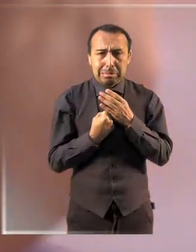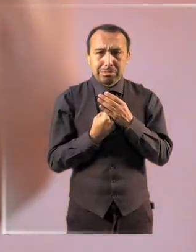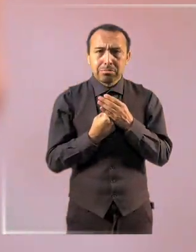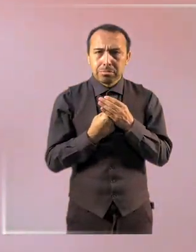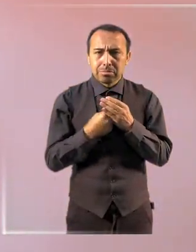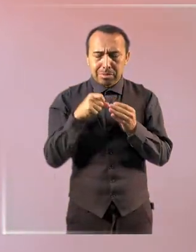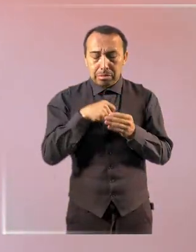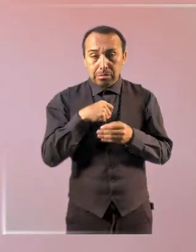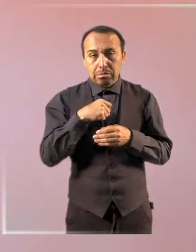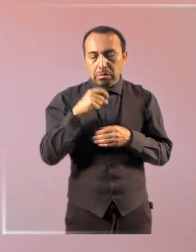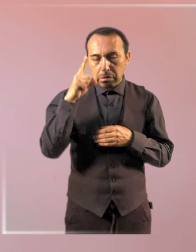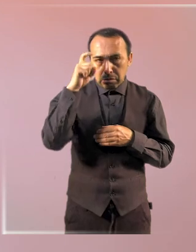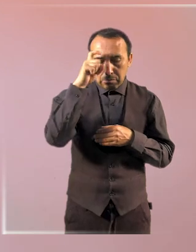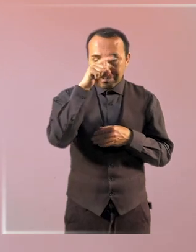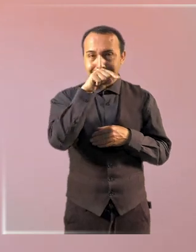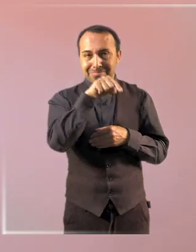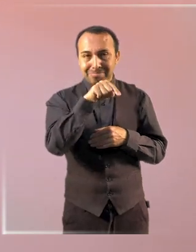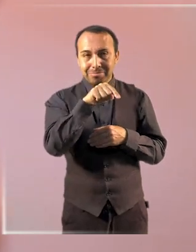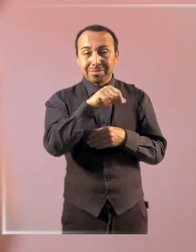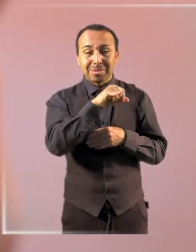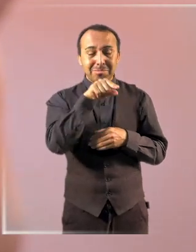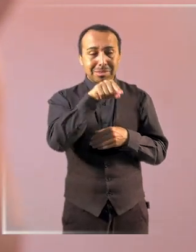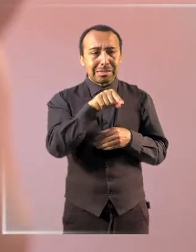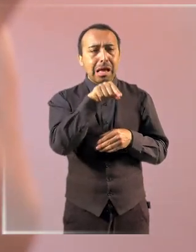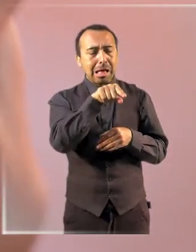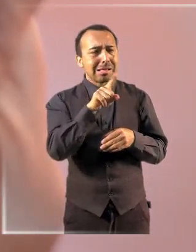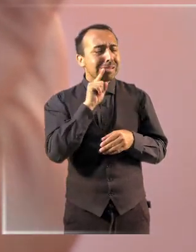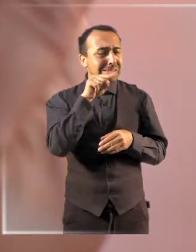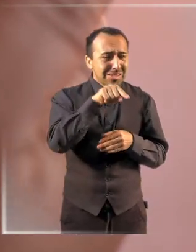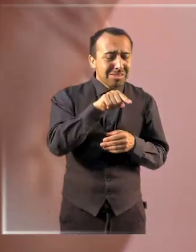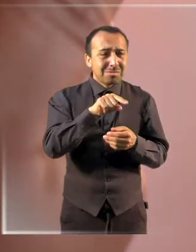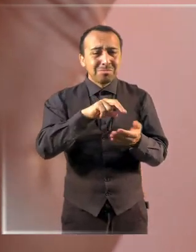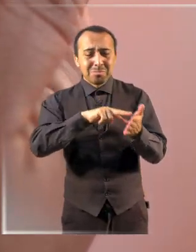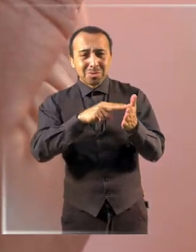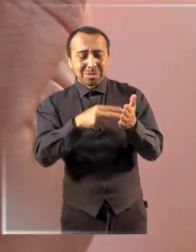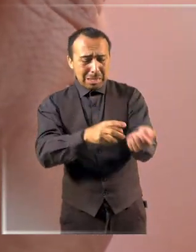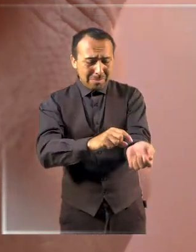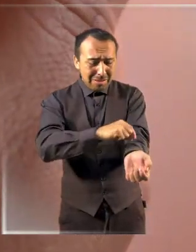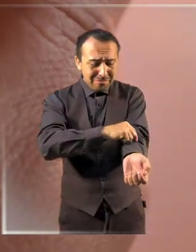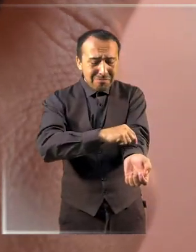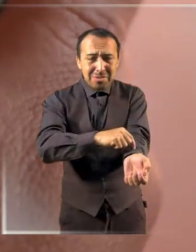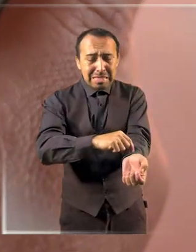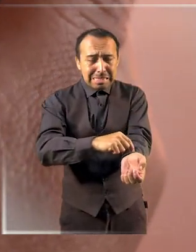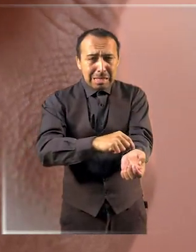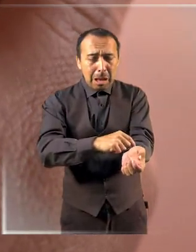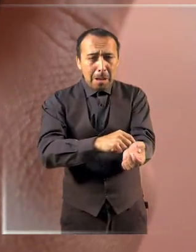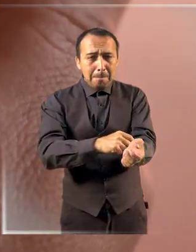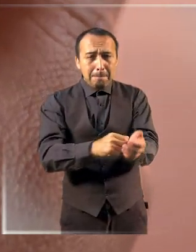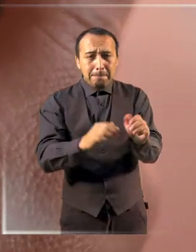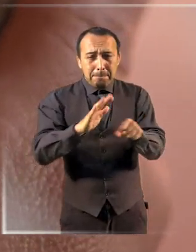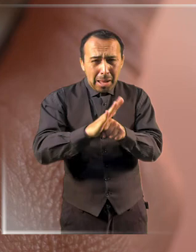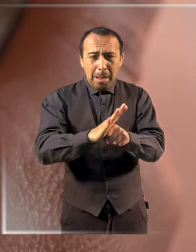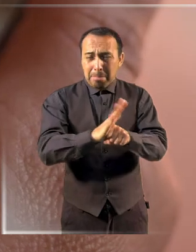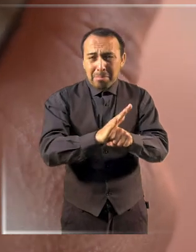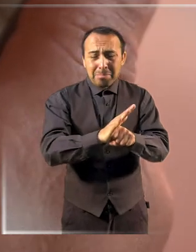Estuvo bien jodida. A raíz de eso mismo, a ella se le declaró un aneurisma. Ella estuvo grave en el